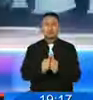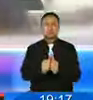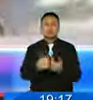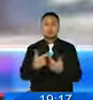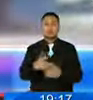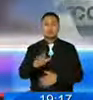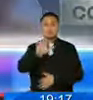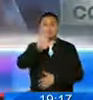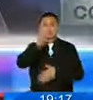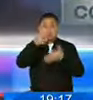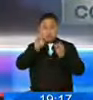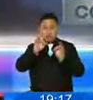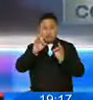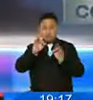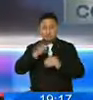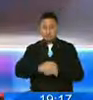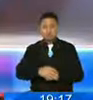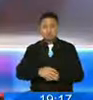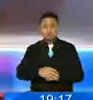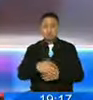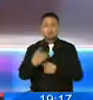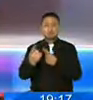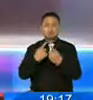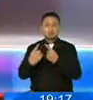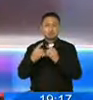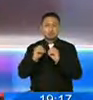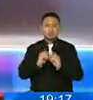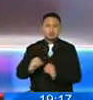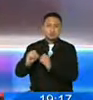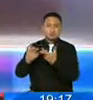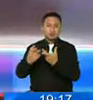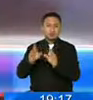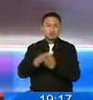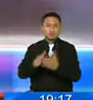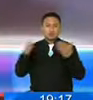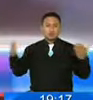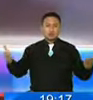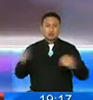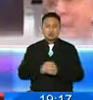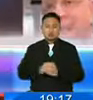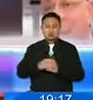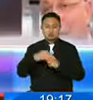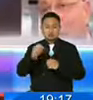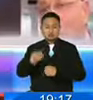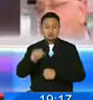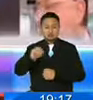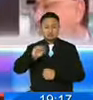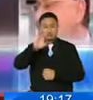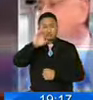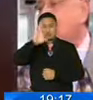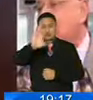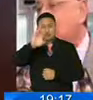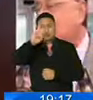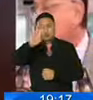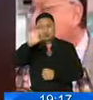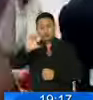próximo 5 de febrero en el diálogo organizado por Diario El Comercio y que será transmitido por TVC,